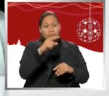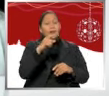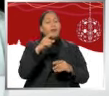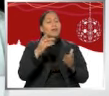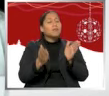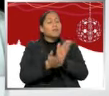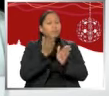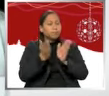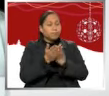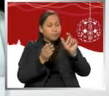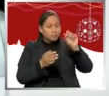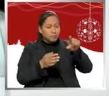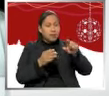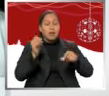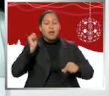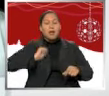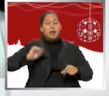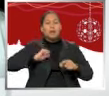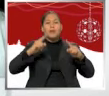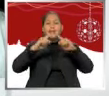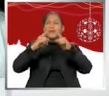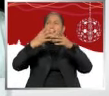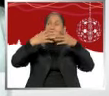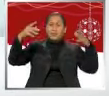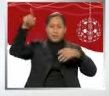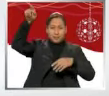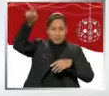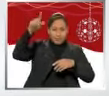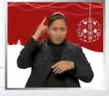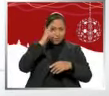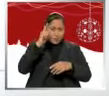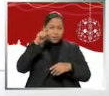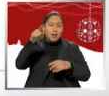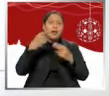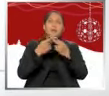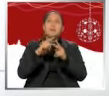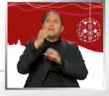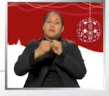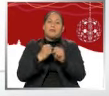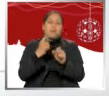había construido la antigua basílica. La antigua basílica fue empezada por ahí de